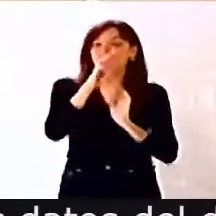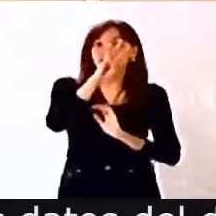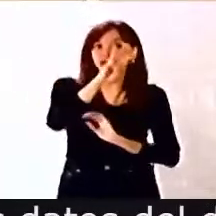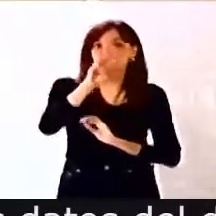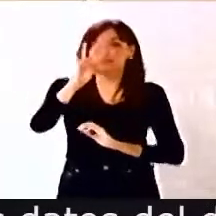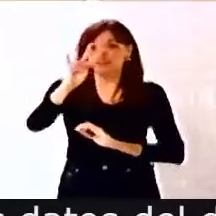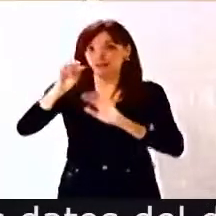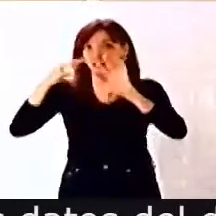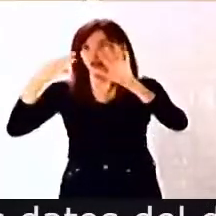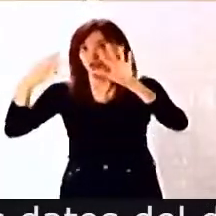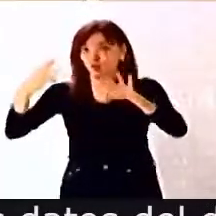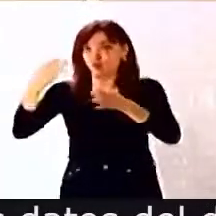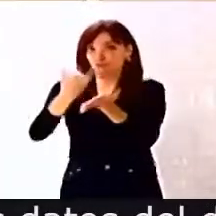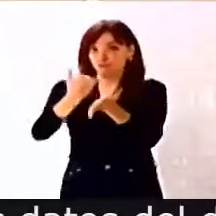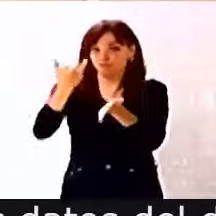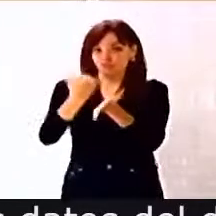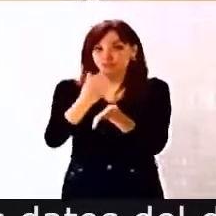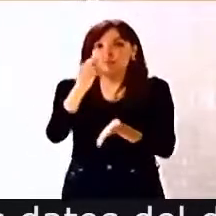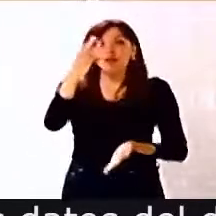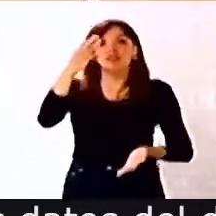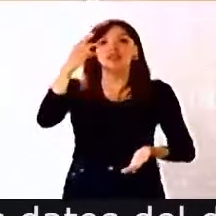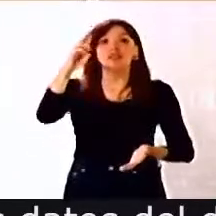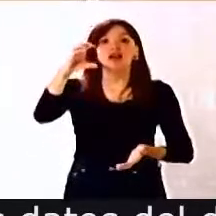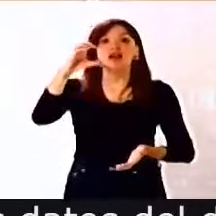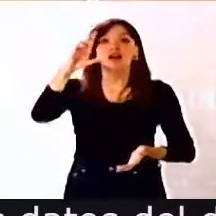200.348 PCRs,